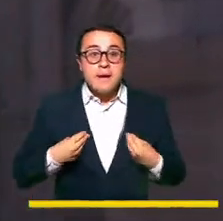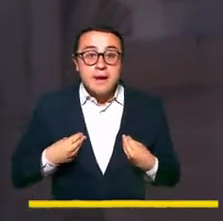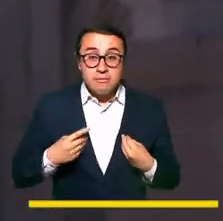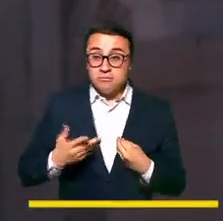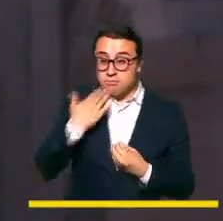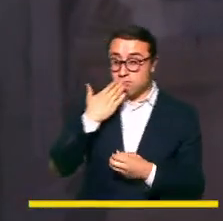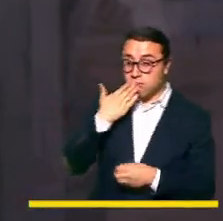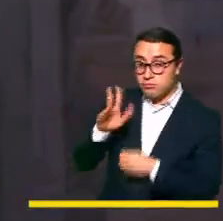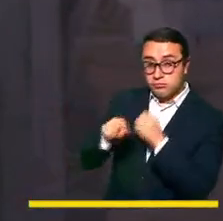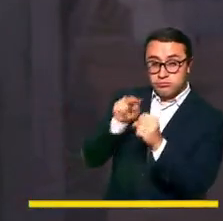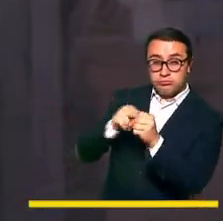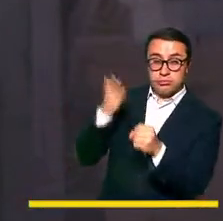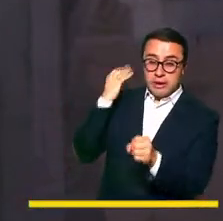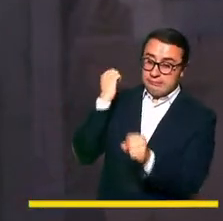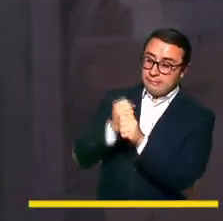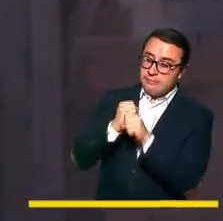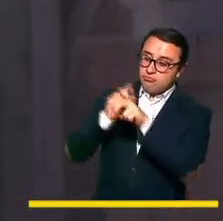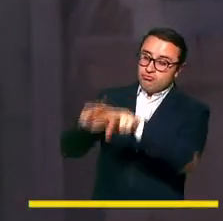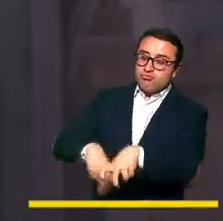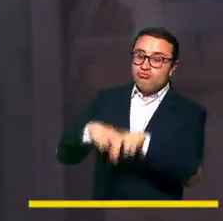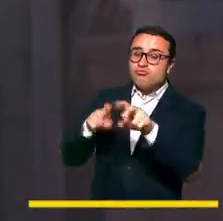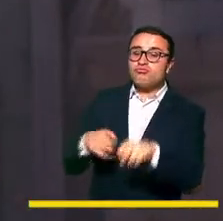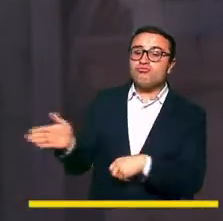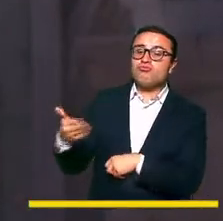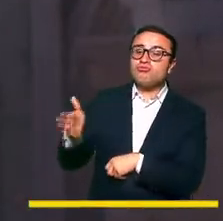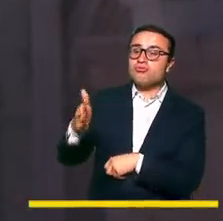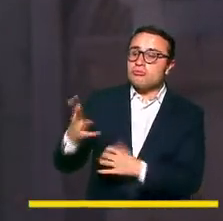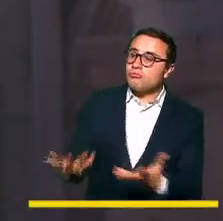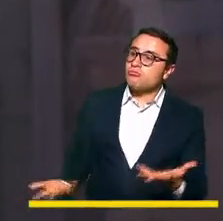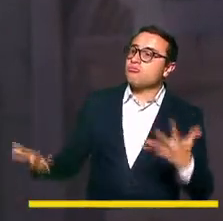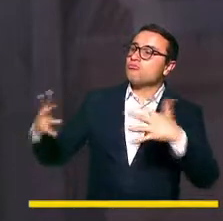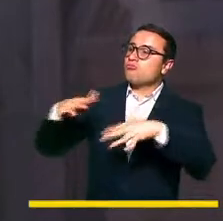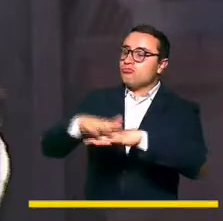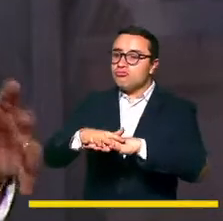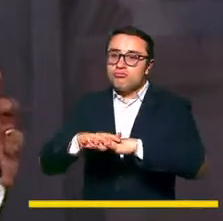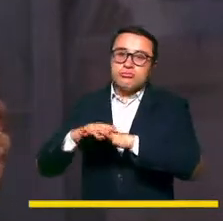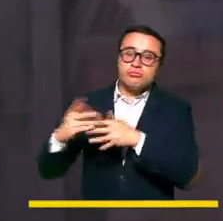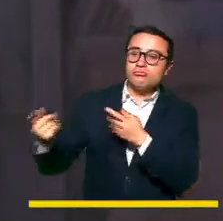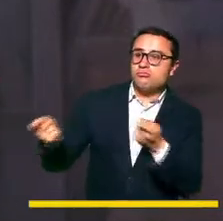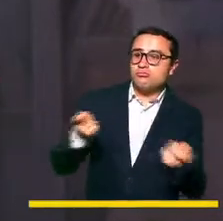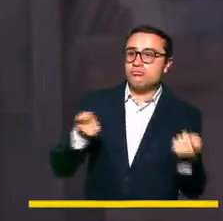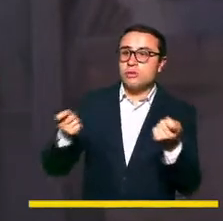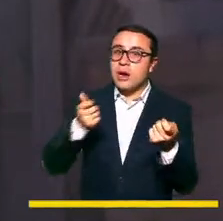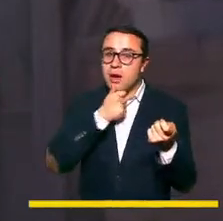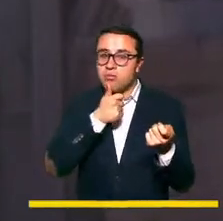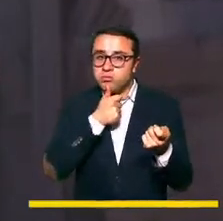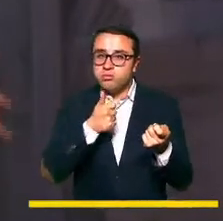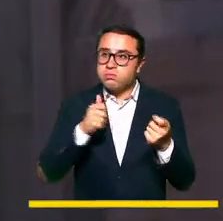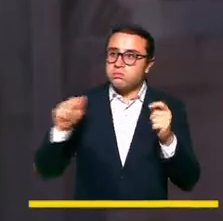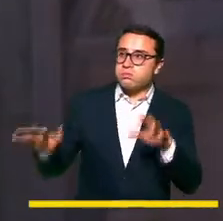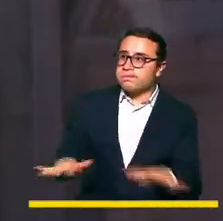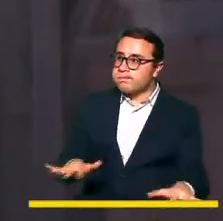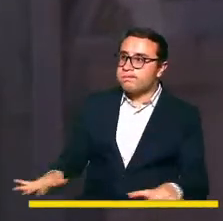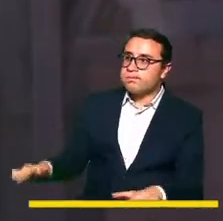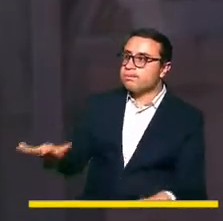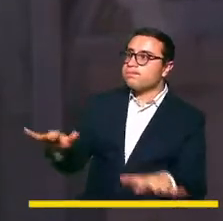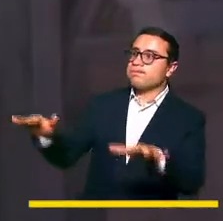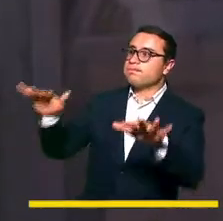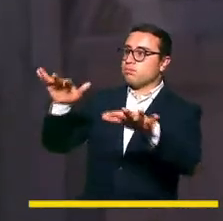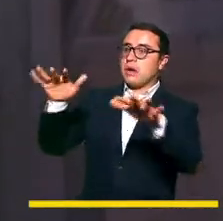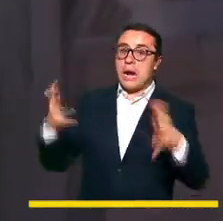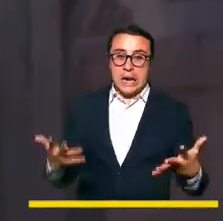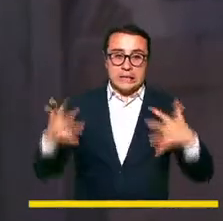era pescador. Y combinaba de acuerdo a los momentos su actividad